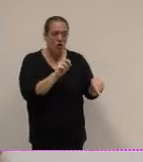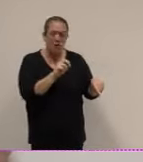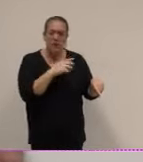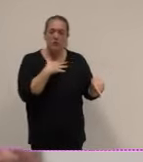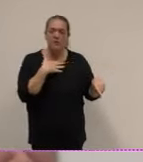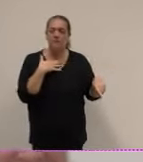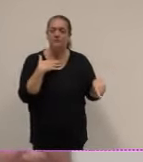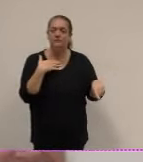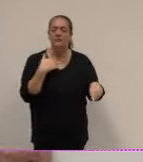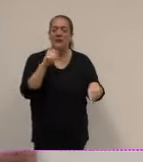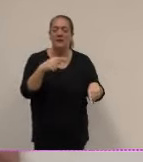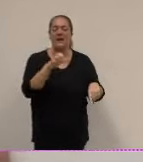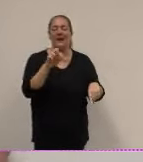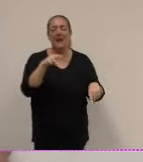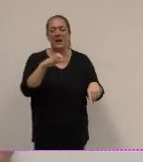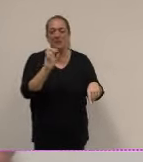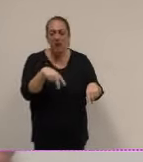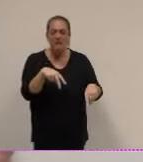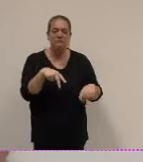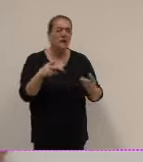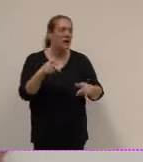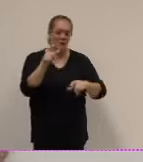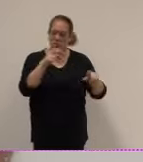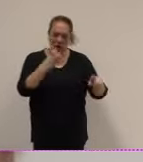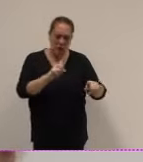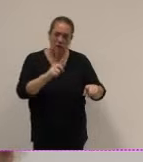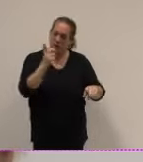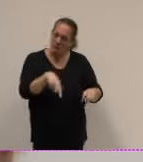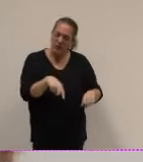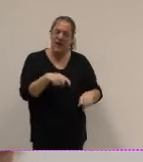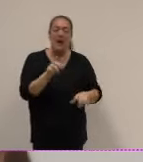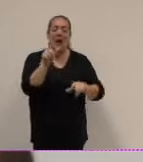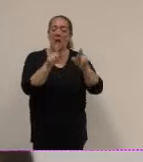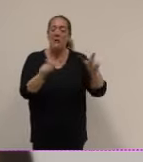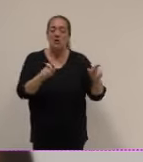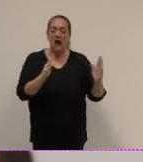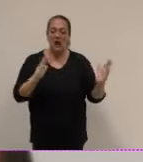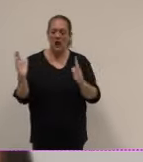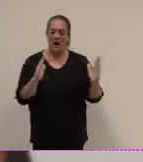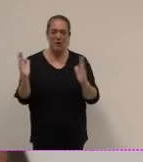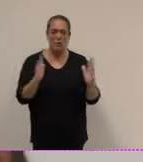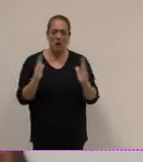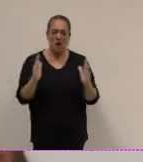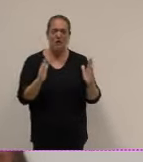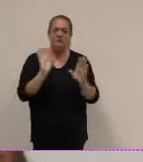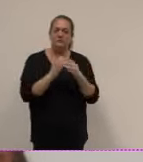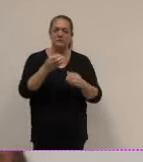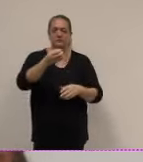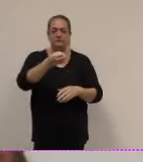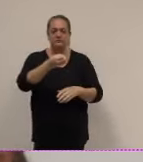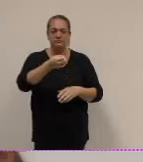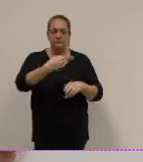ahí. Vale, perfecto. Pues también a Germán y a todos los que no, bueno, a los que no están también, por supuesto, al personal eventual de los grupos políticos por el